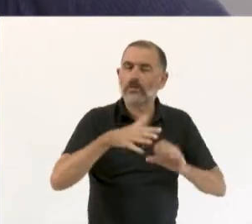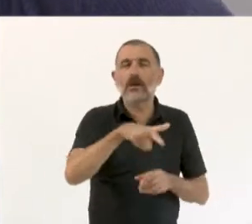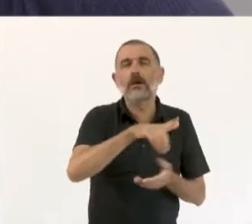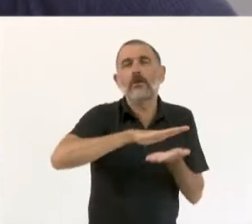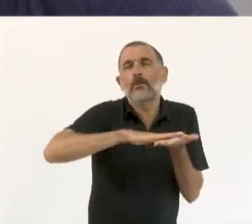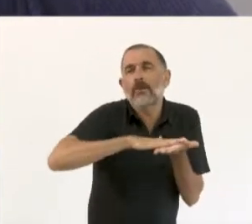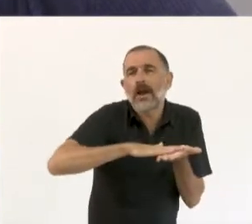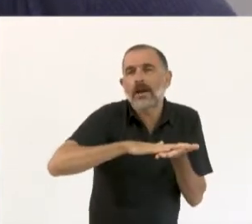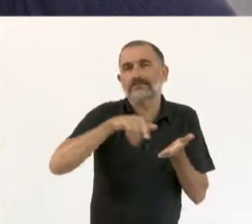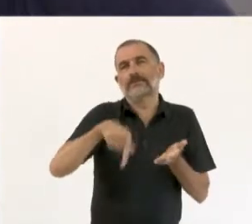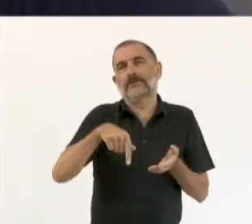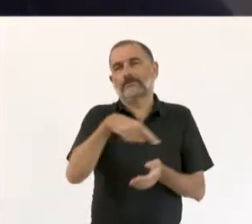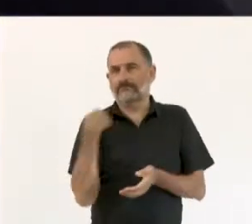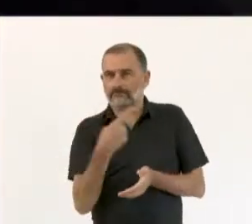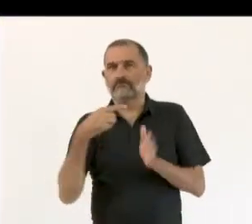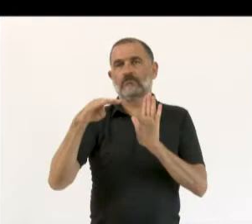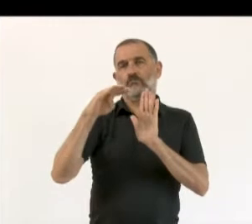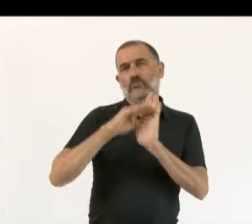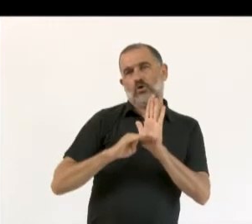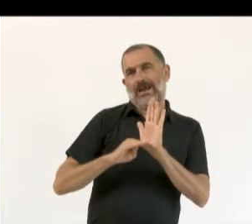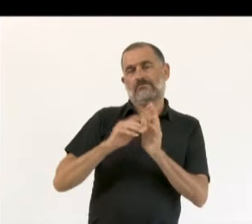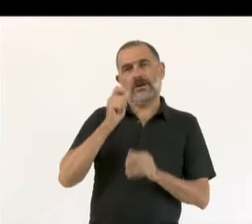este programa de arqueología pública.